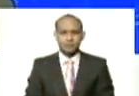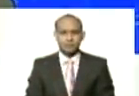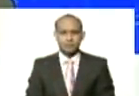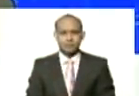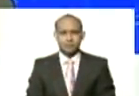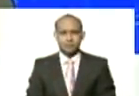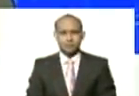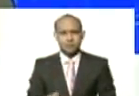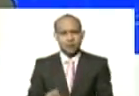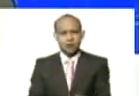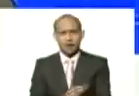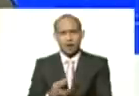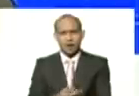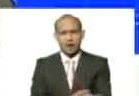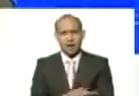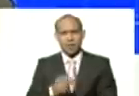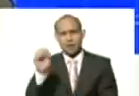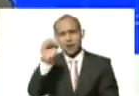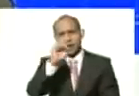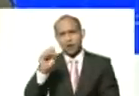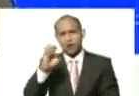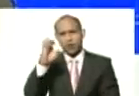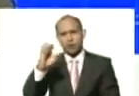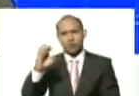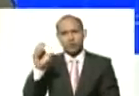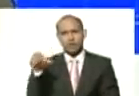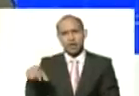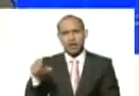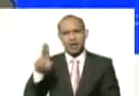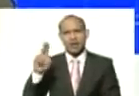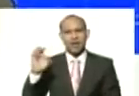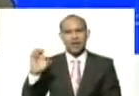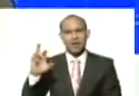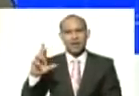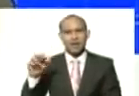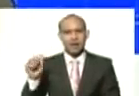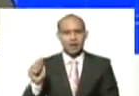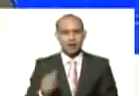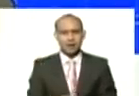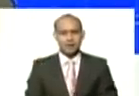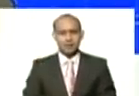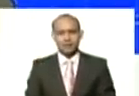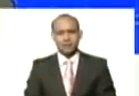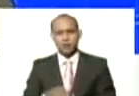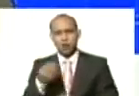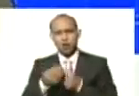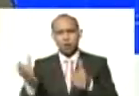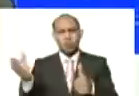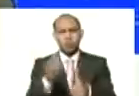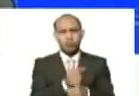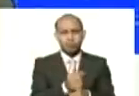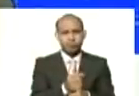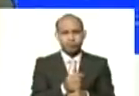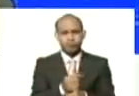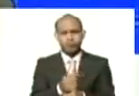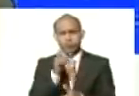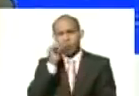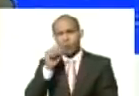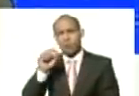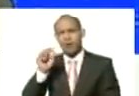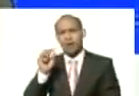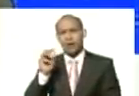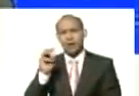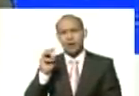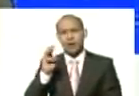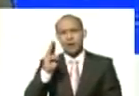los hermanos Sequea, por ejemplo, cómo fue capturado alias Pico, quien fue el